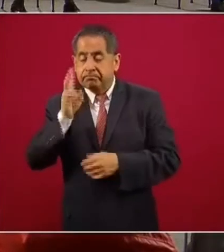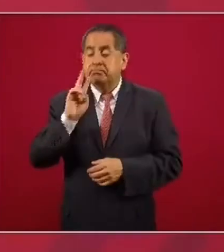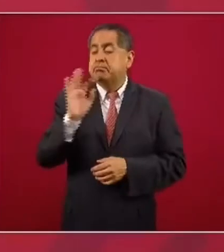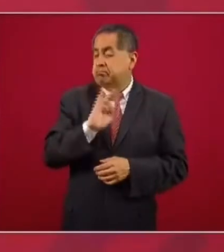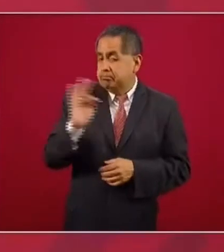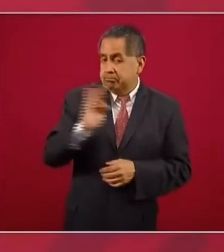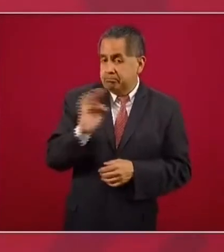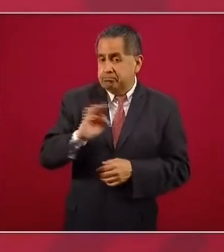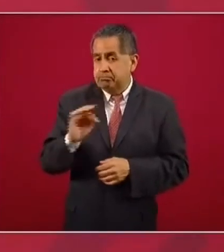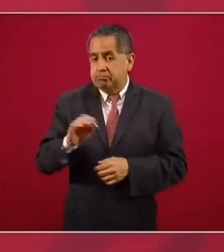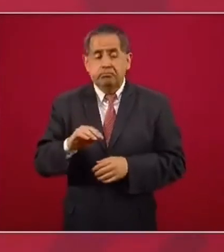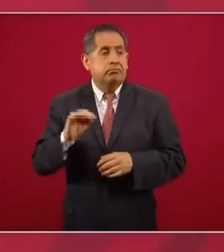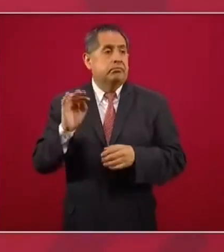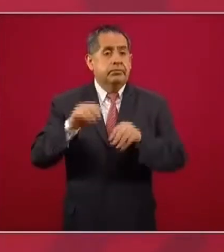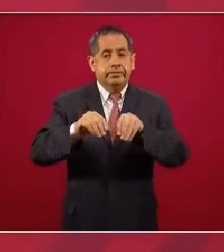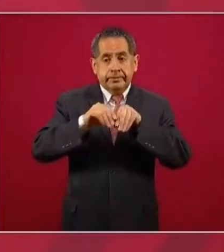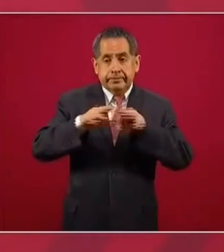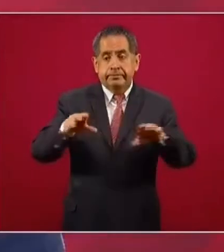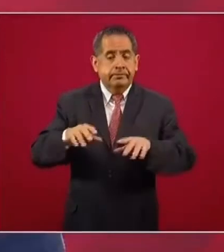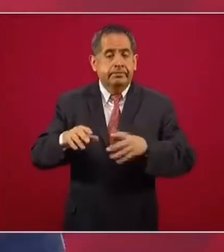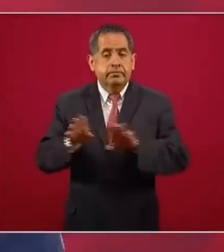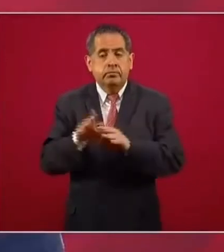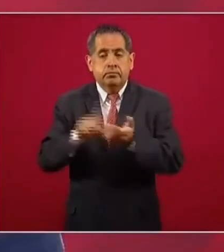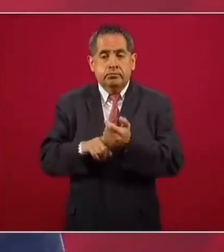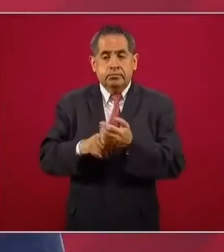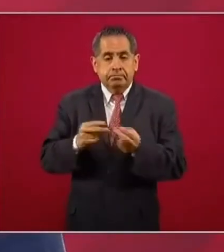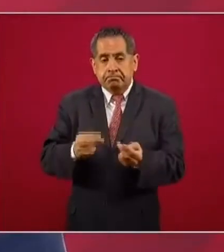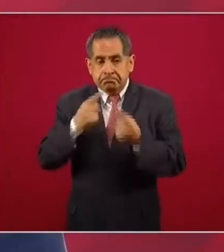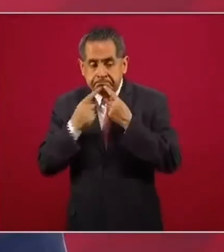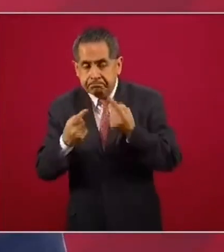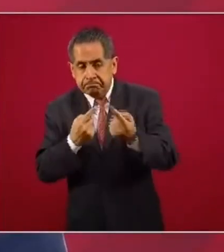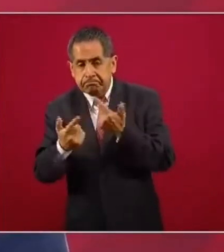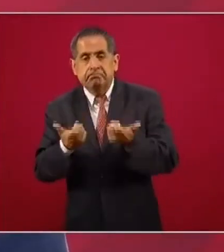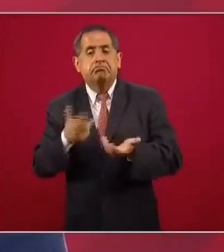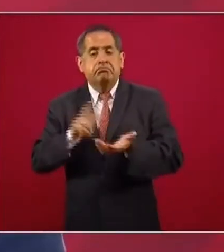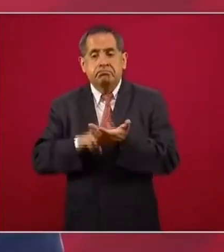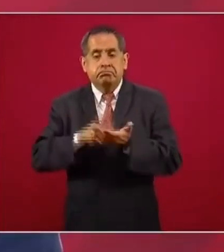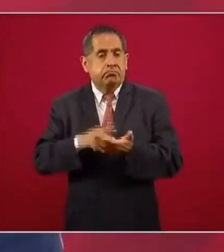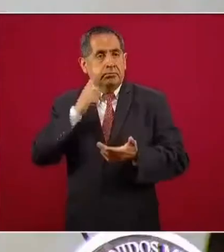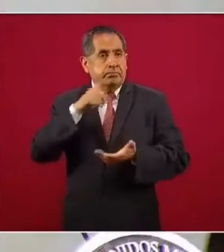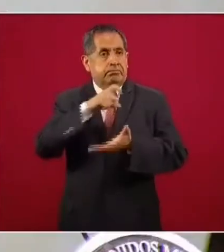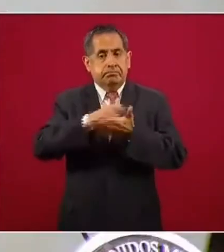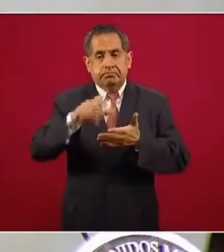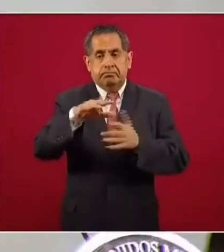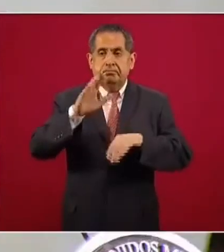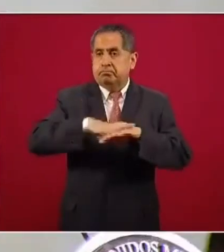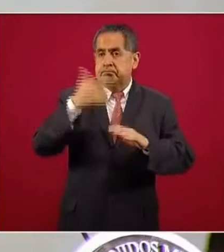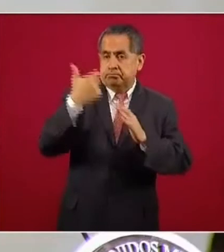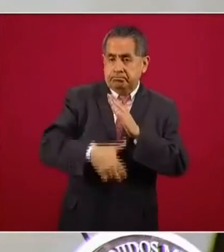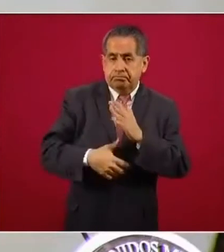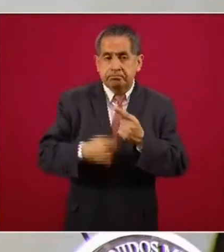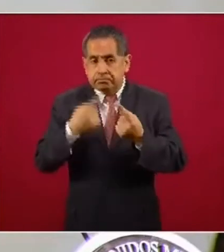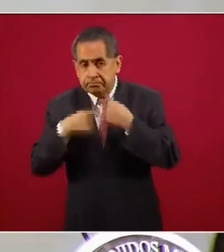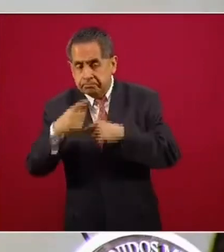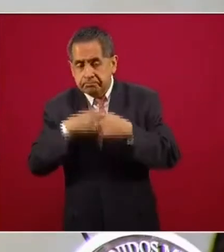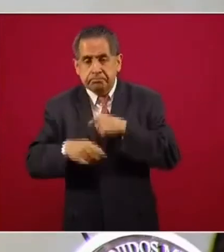posibilidad de, antes de la adjudicación, entrar en un proceso de negociación con la oferta de menor precio que